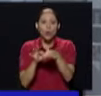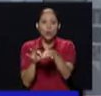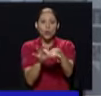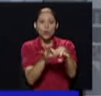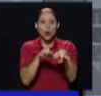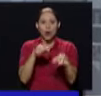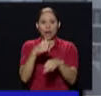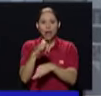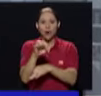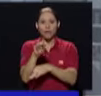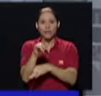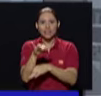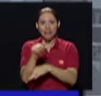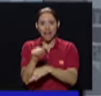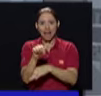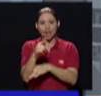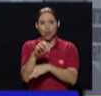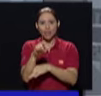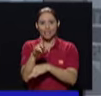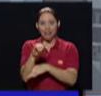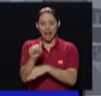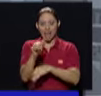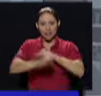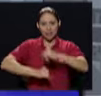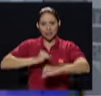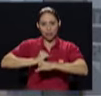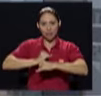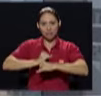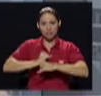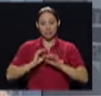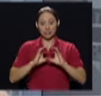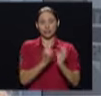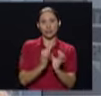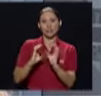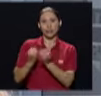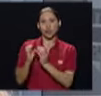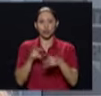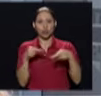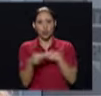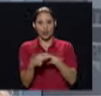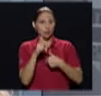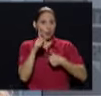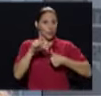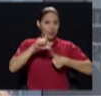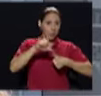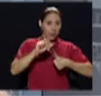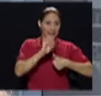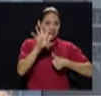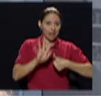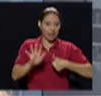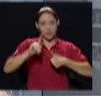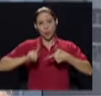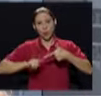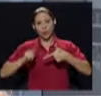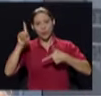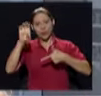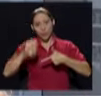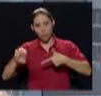y Geodésica Internacional. Estas comisiones son comisiones regionales, hay una para Latinoamérica y el Caribe, hay otra para